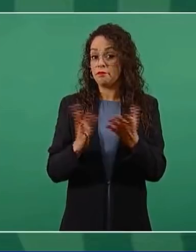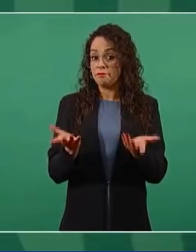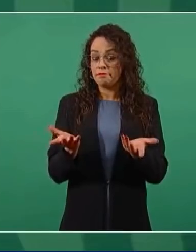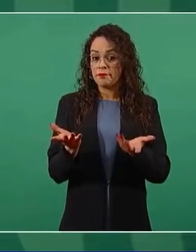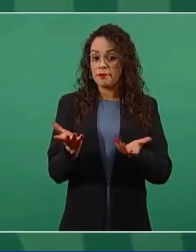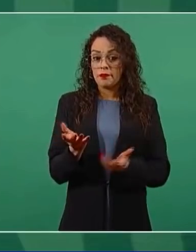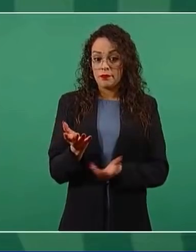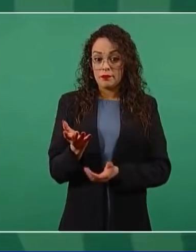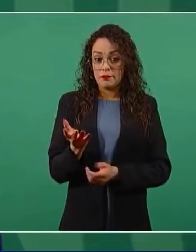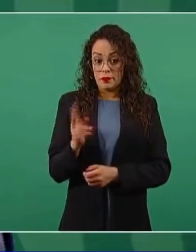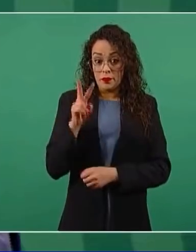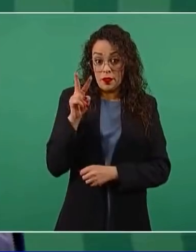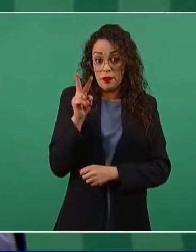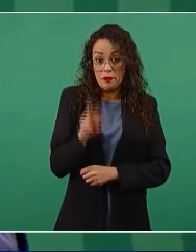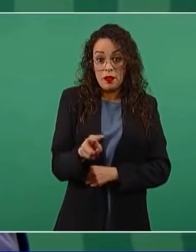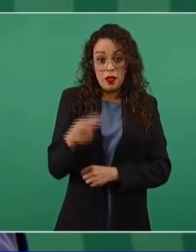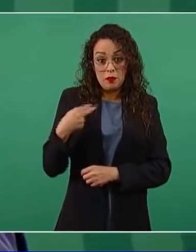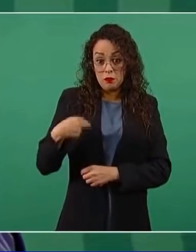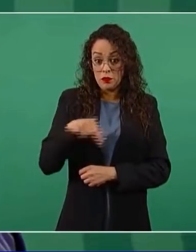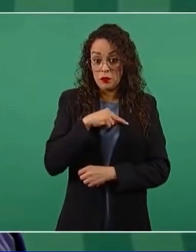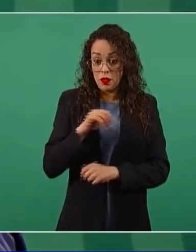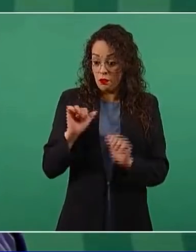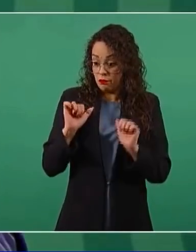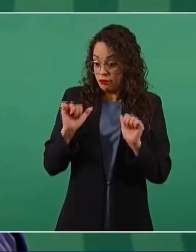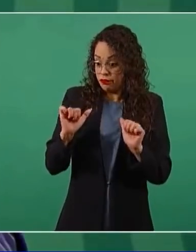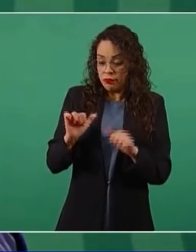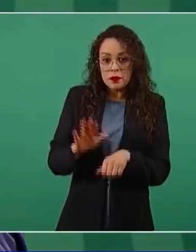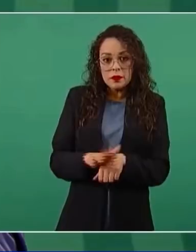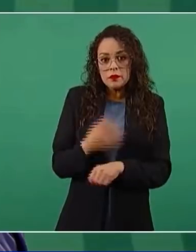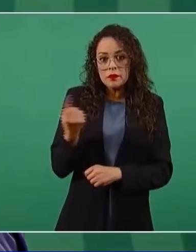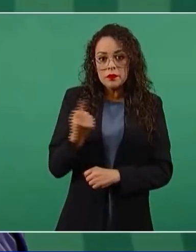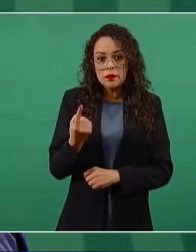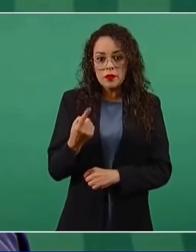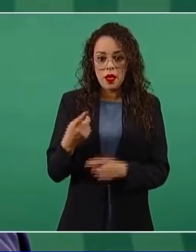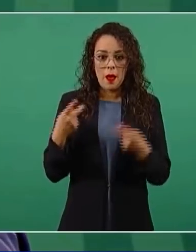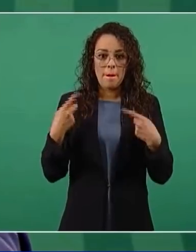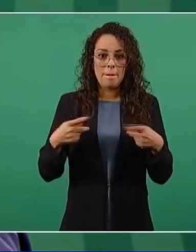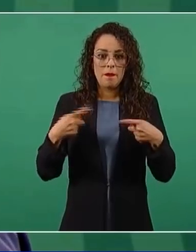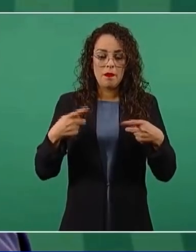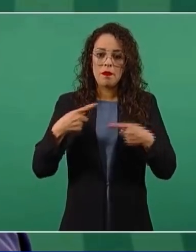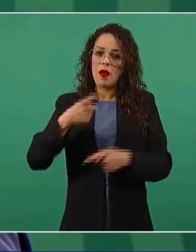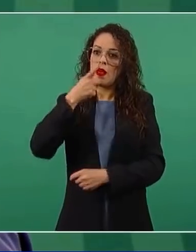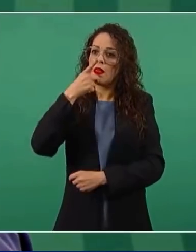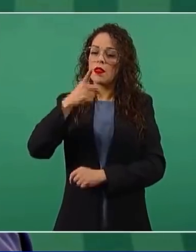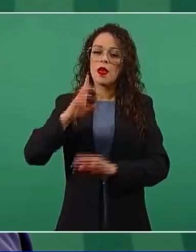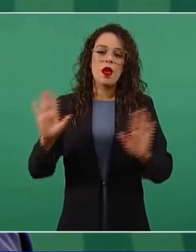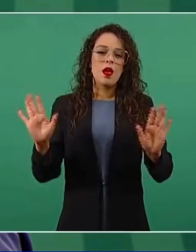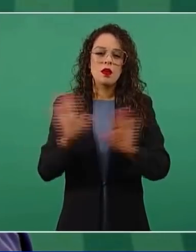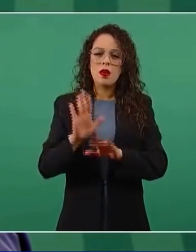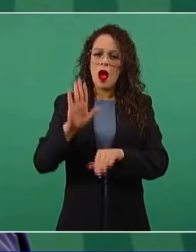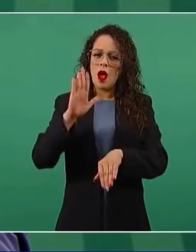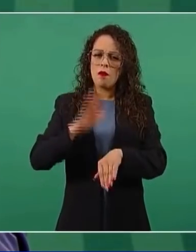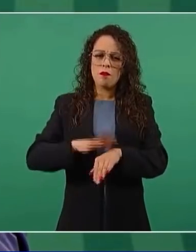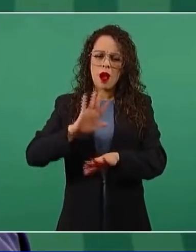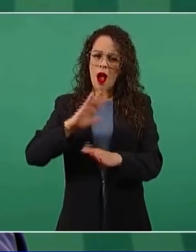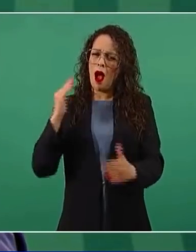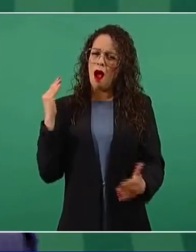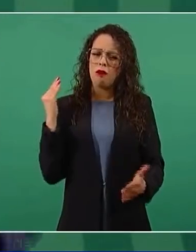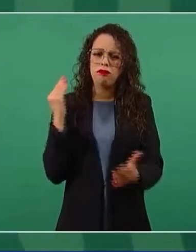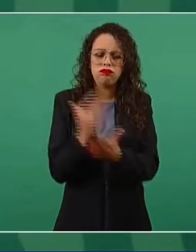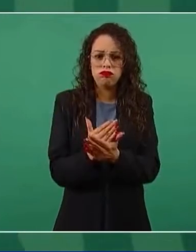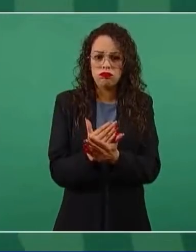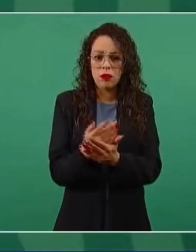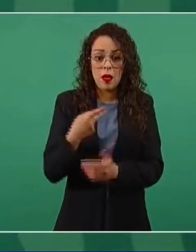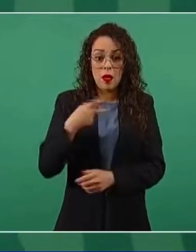nos salvamos porque la gente dijo basta, pero un sexenio